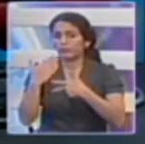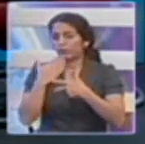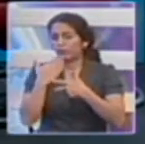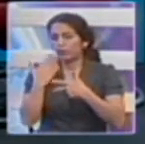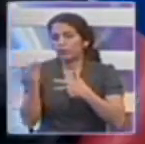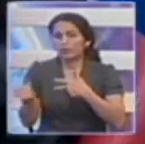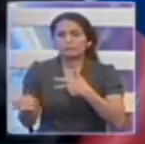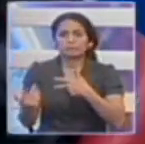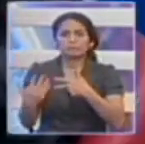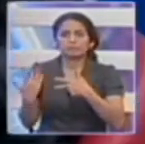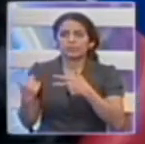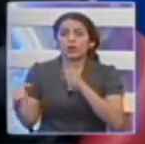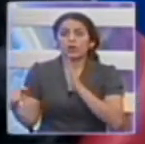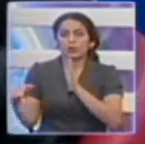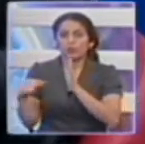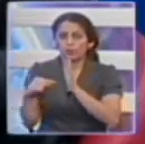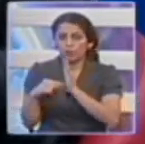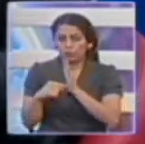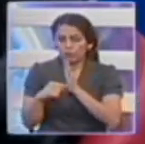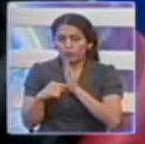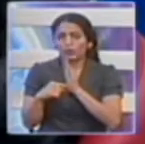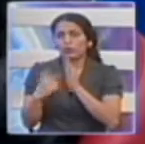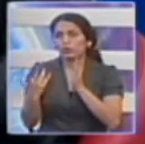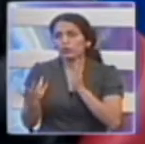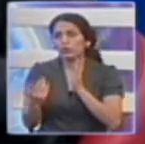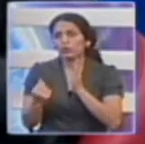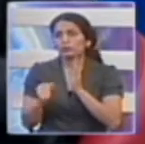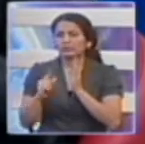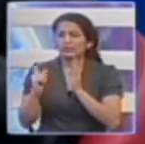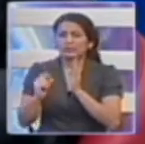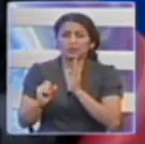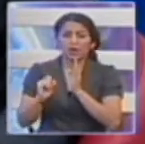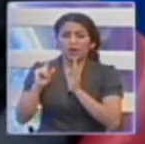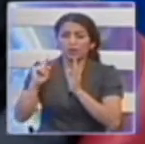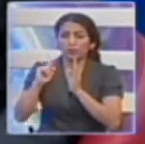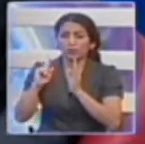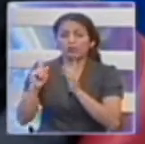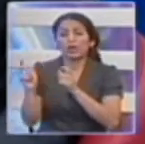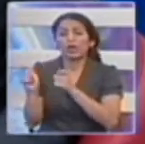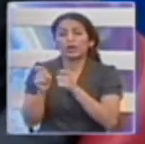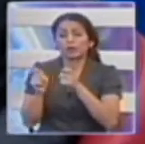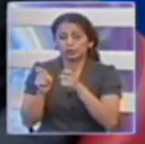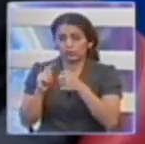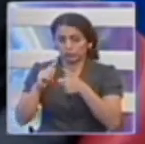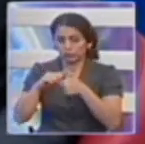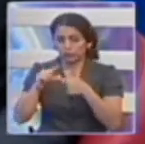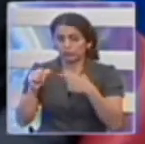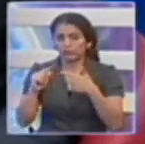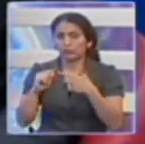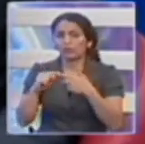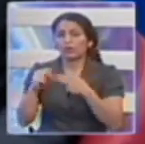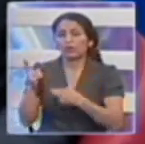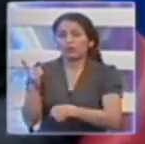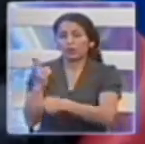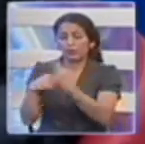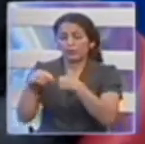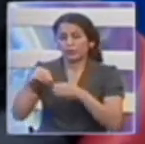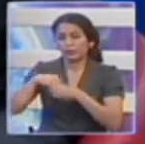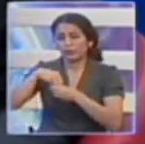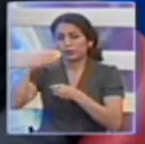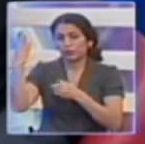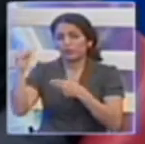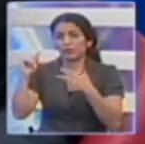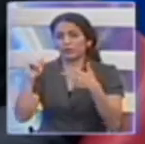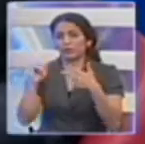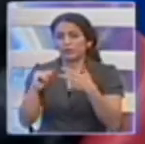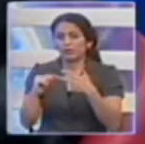el tema como tal impuestos, sino también en el tema regulatorio. Lo segundo, las trabas al comercio exterior. Y lo tercero, la rigidez del mercado